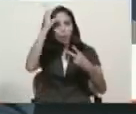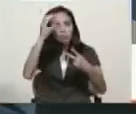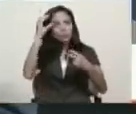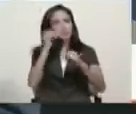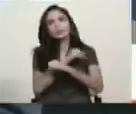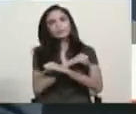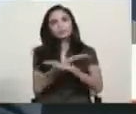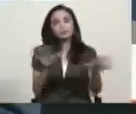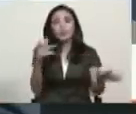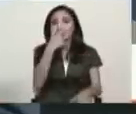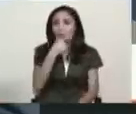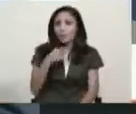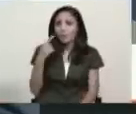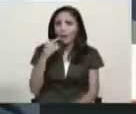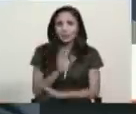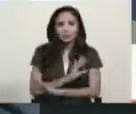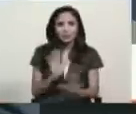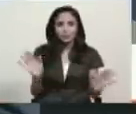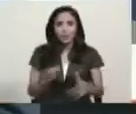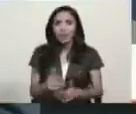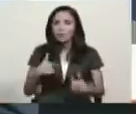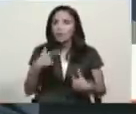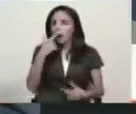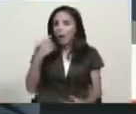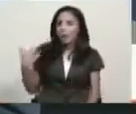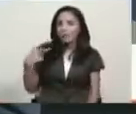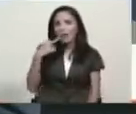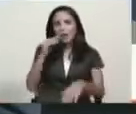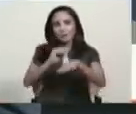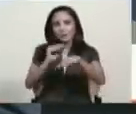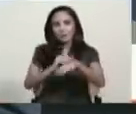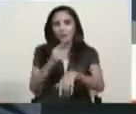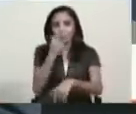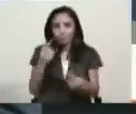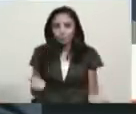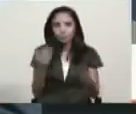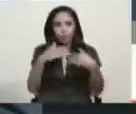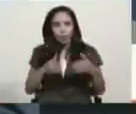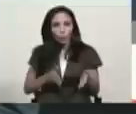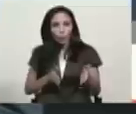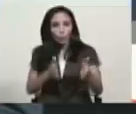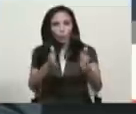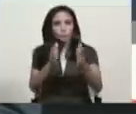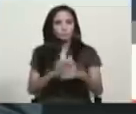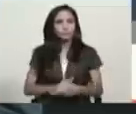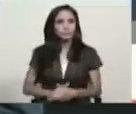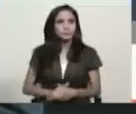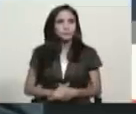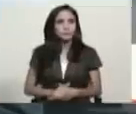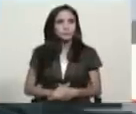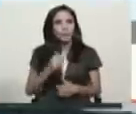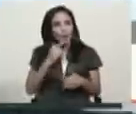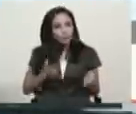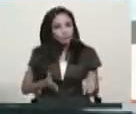Así de sencillo. Yo les decía, vayan por los caminos y sean como el